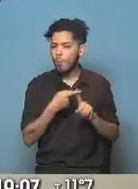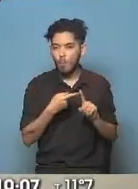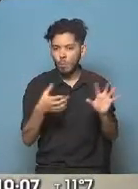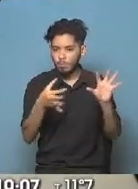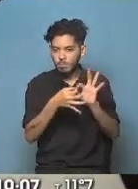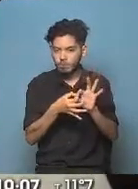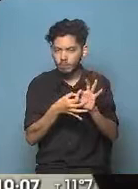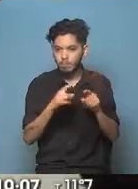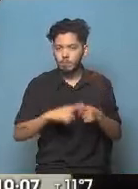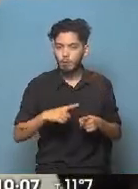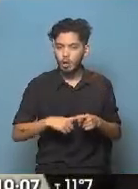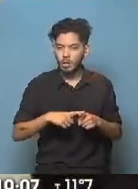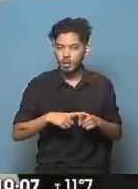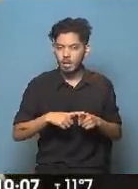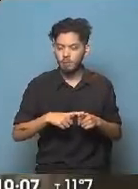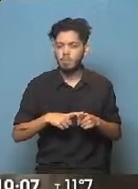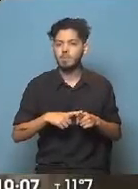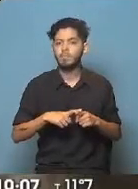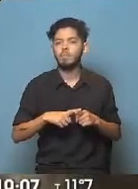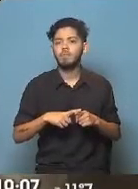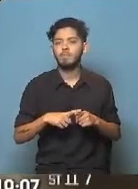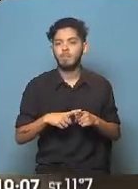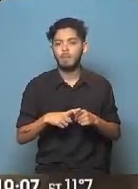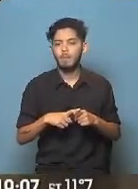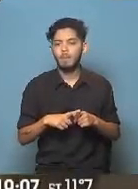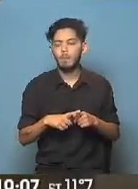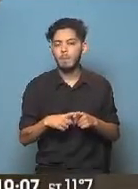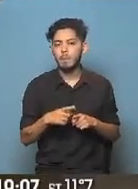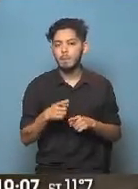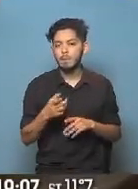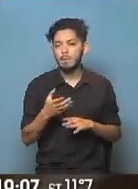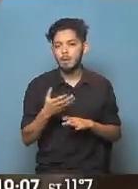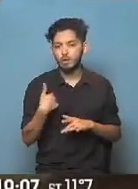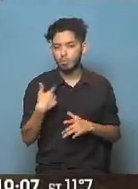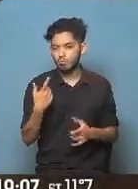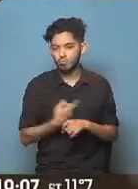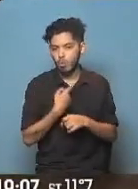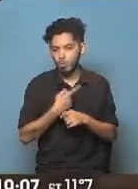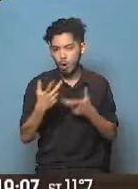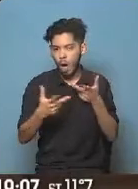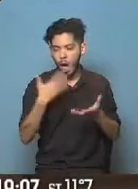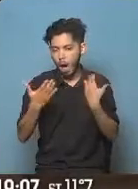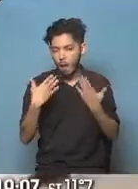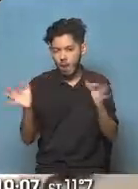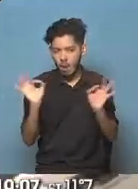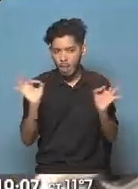las políticas, de las cuales no puedo hablar.